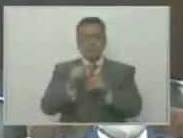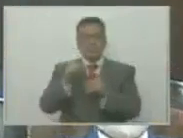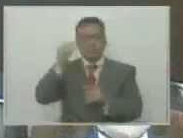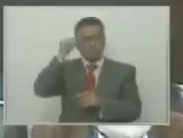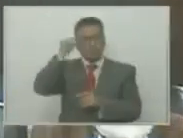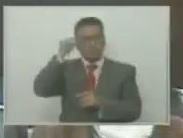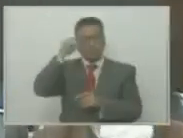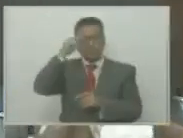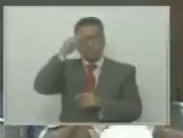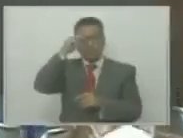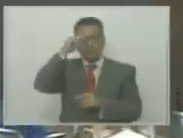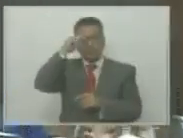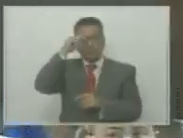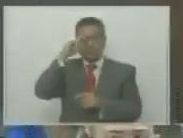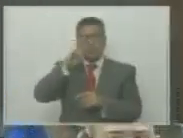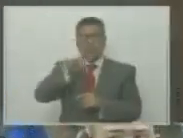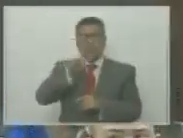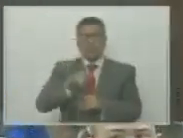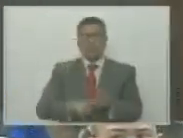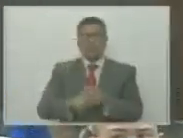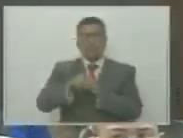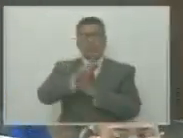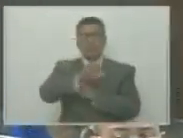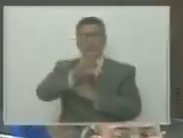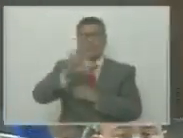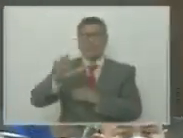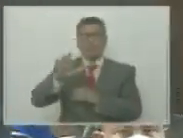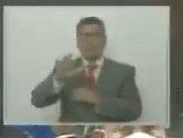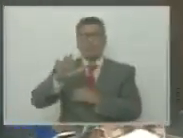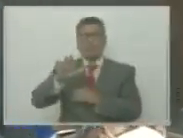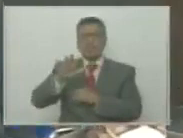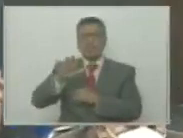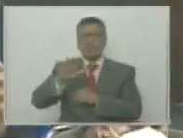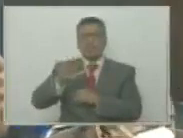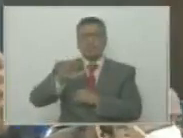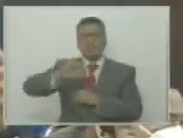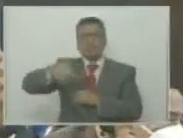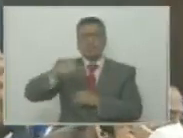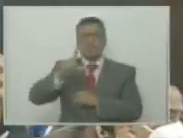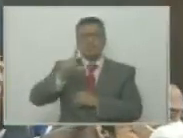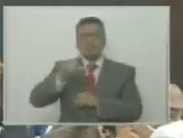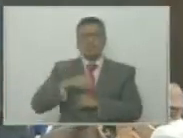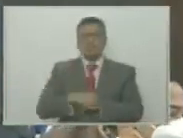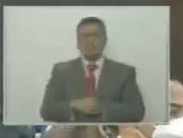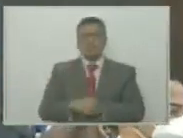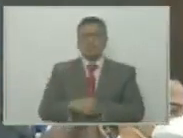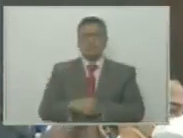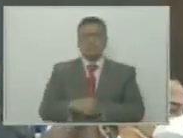que el día lunes 25 del mes de julio